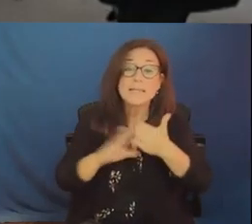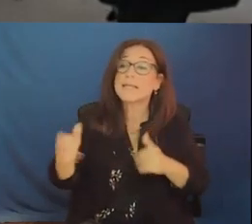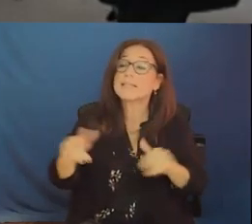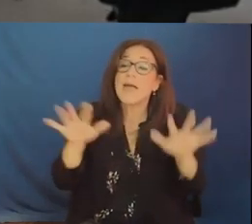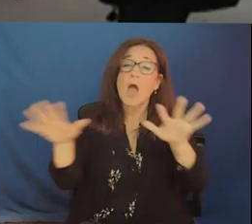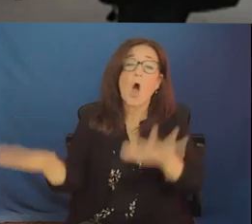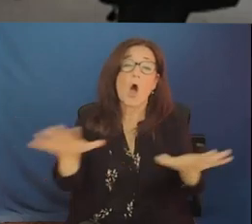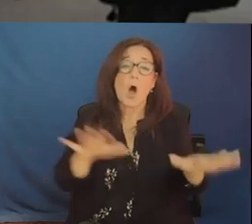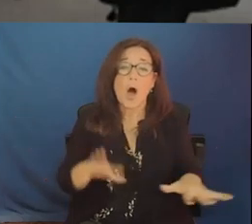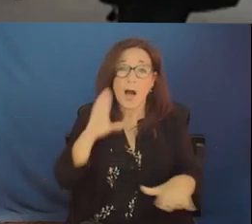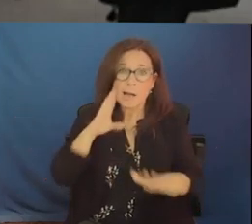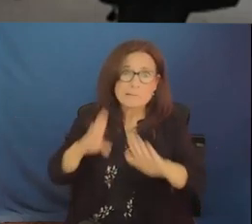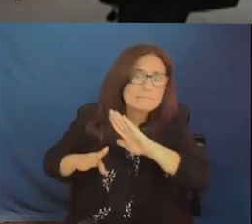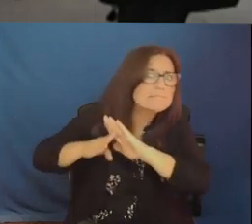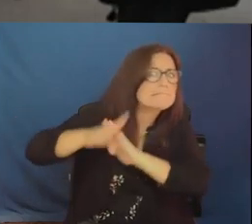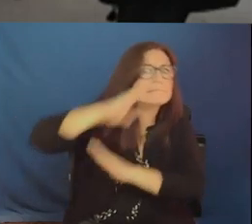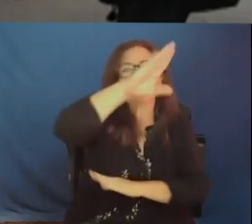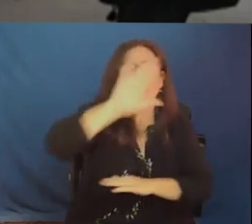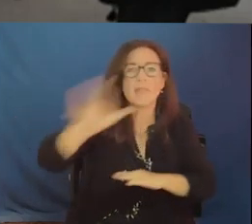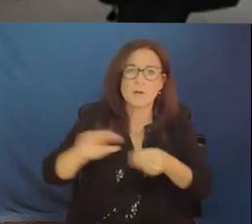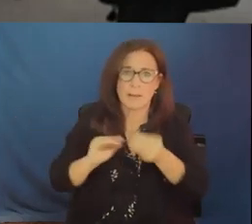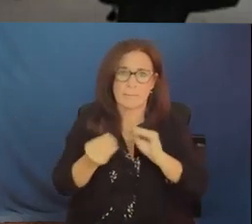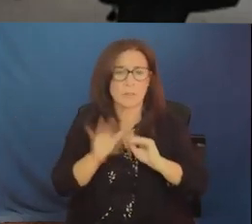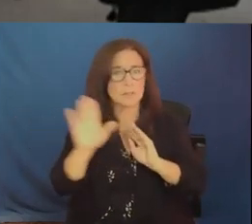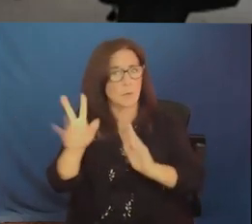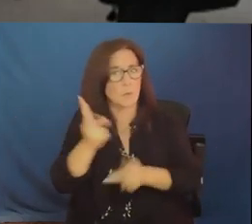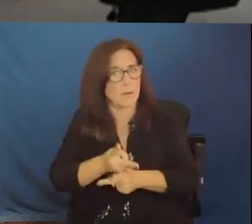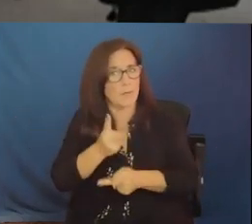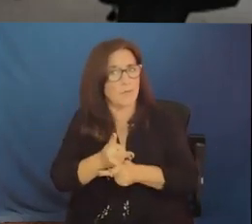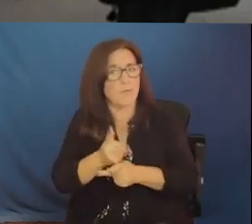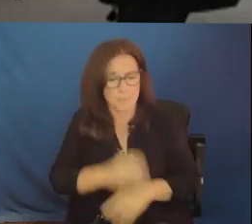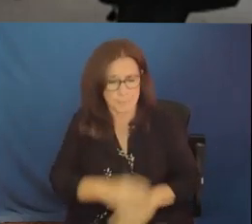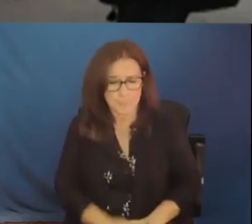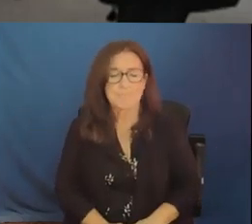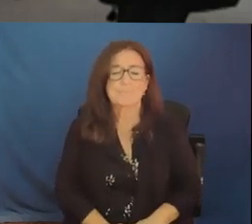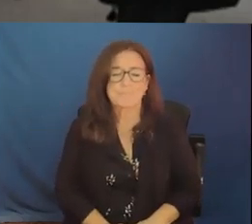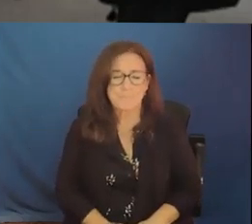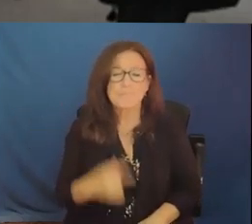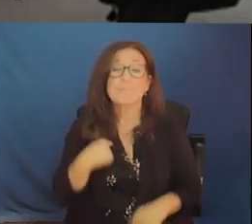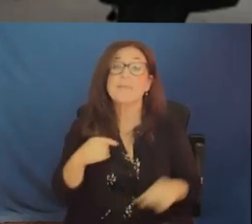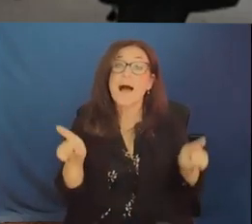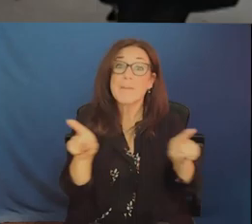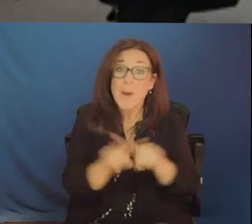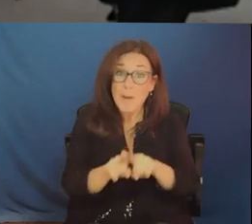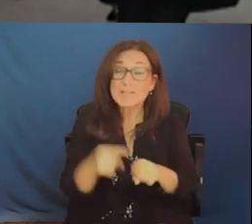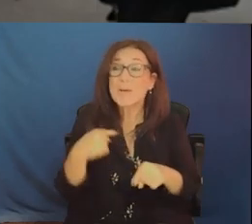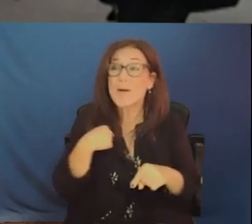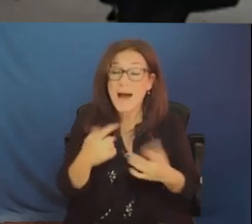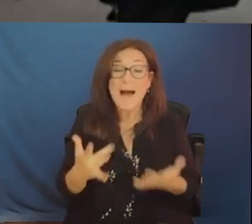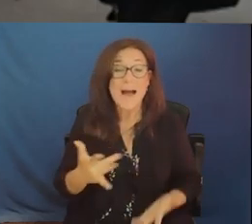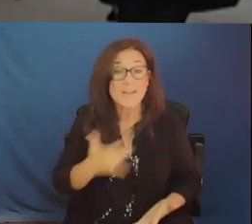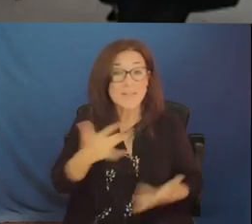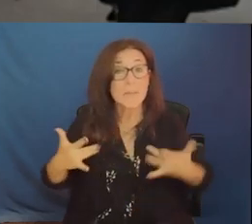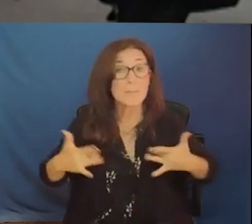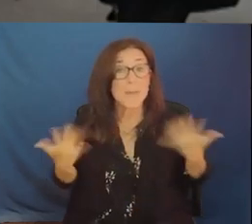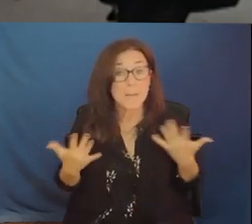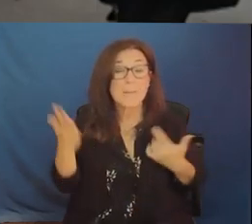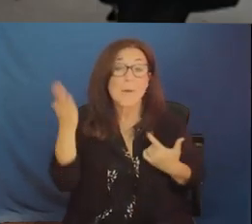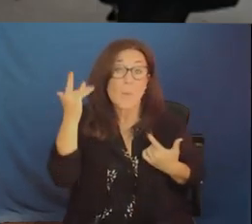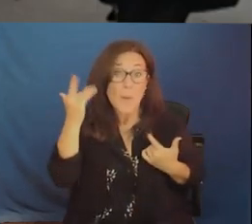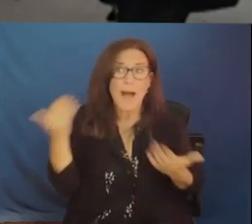otras naciones hay un resurgimiento de los brotes y también espero los muchos eventos musculares que tenemos en las